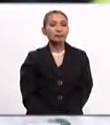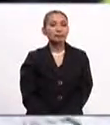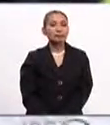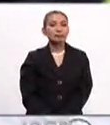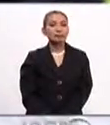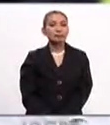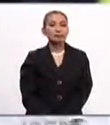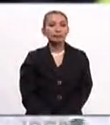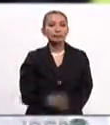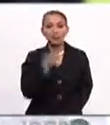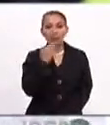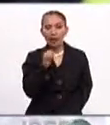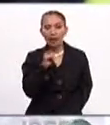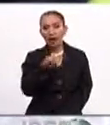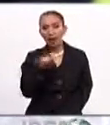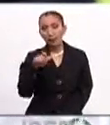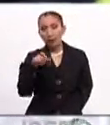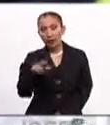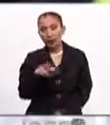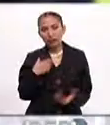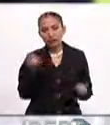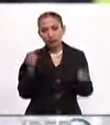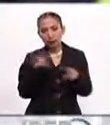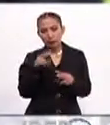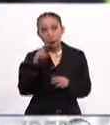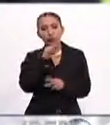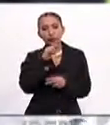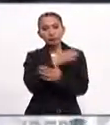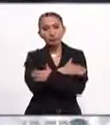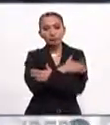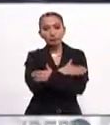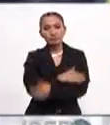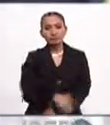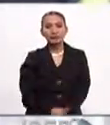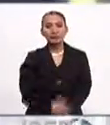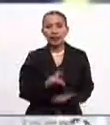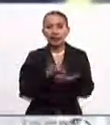Muy bien, Ana y Omar, pues hasta muy pronto, un abrazo. Gracias.